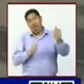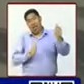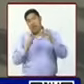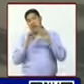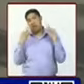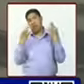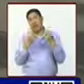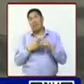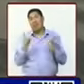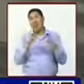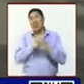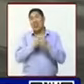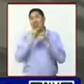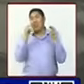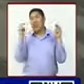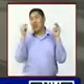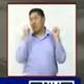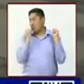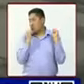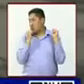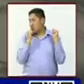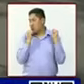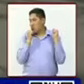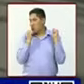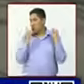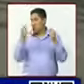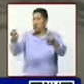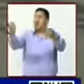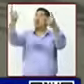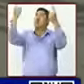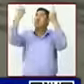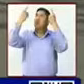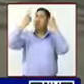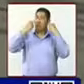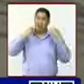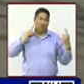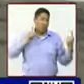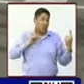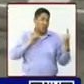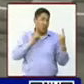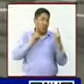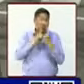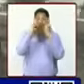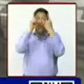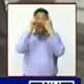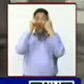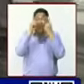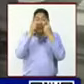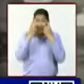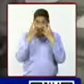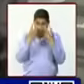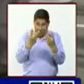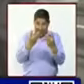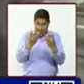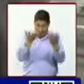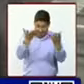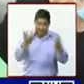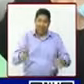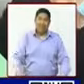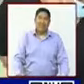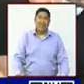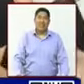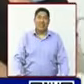la temporada navideña es una muy buena excusa para volverse a reencontrar. ¿Quiere conocer estas historias? Acompáñeme a